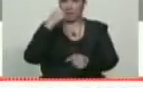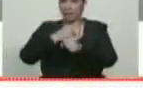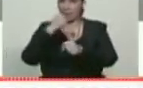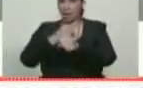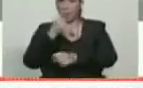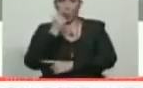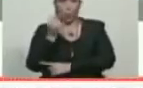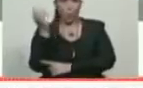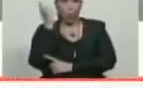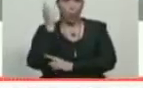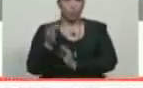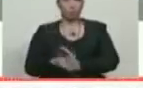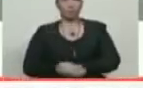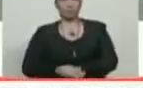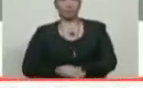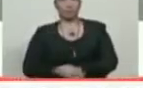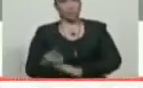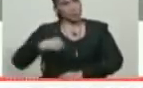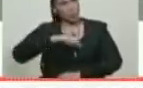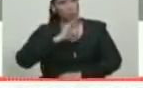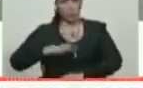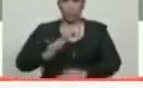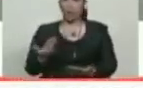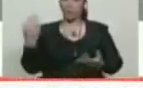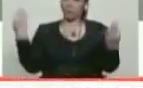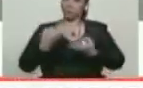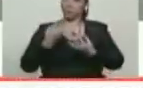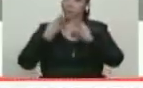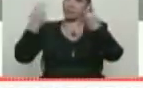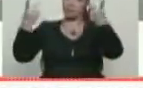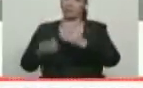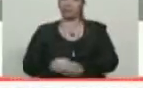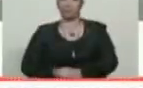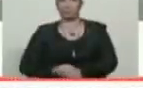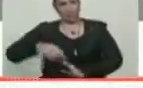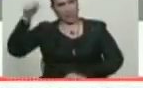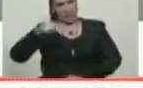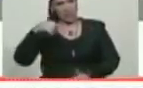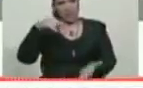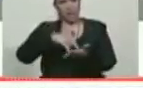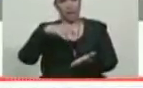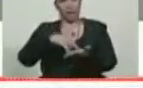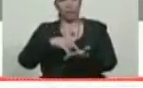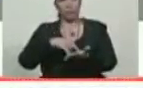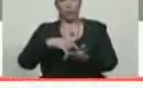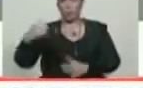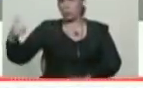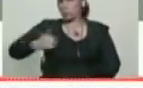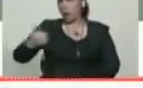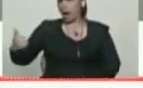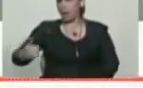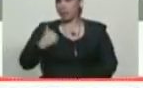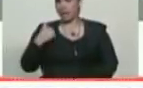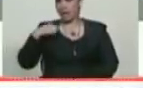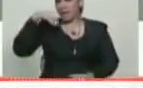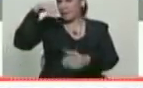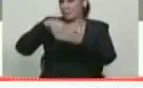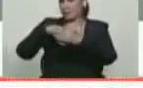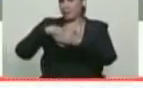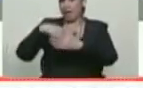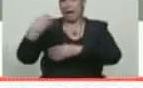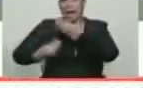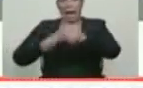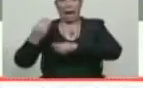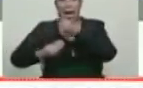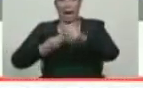las trabajadoras, nosotros podemos de verdad decirle, aquí en Carabobo, cualquier intento que ellos hagan